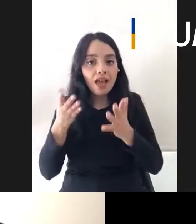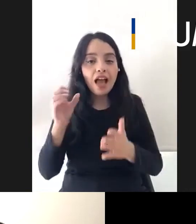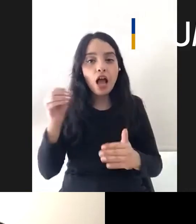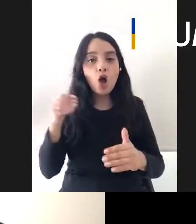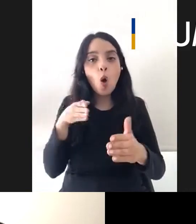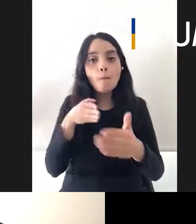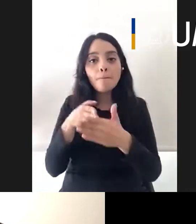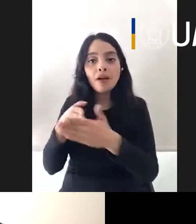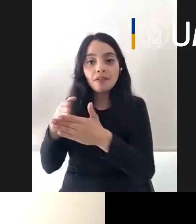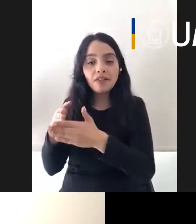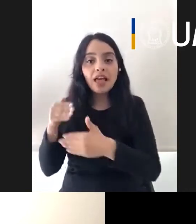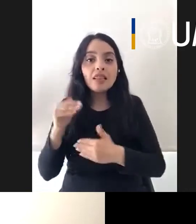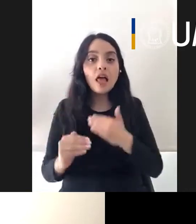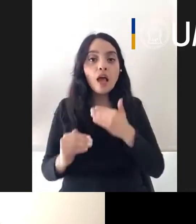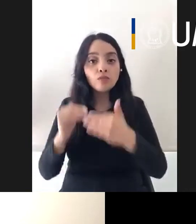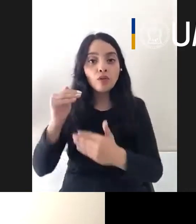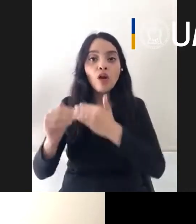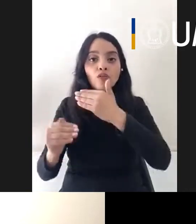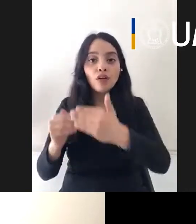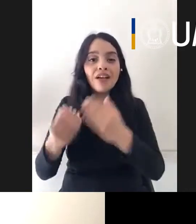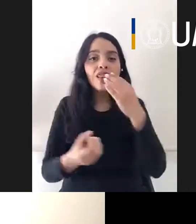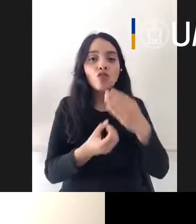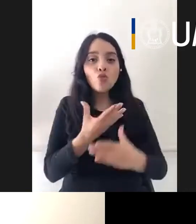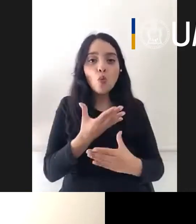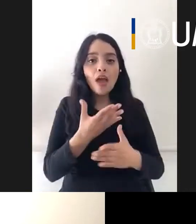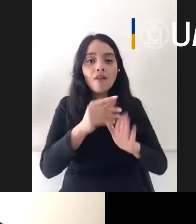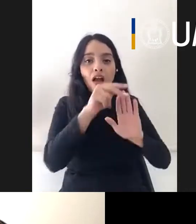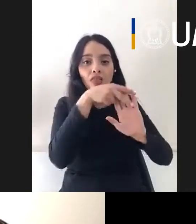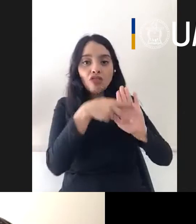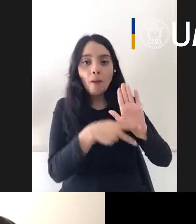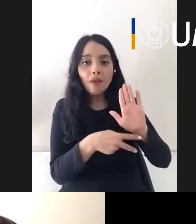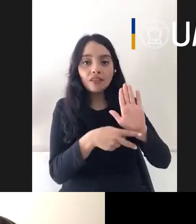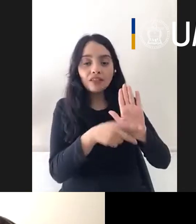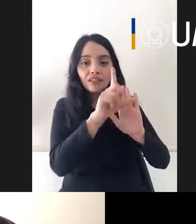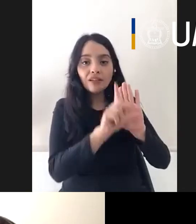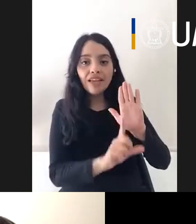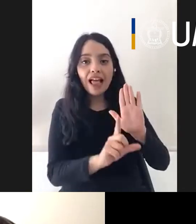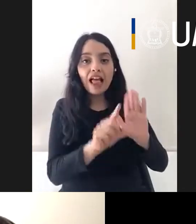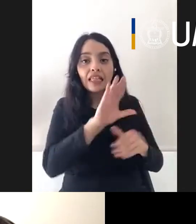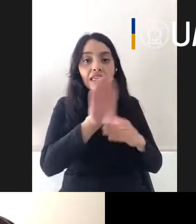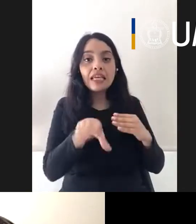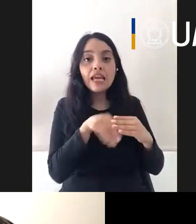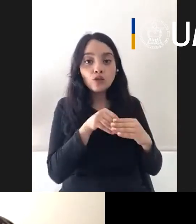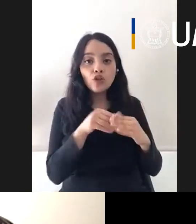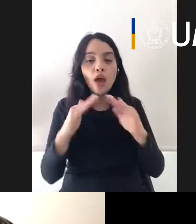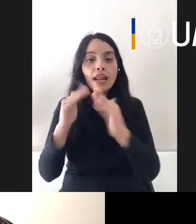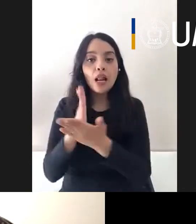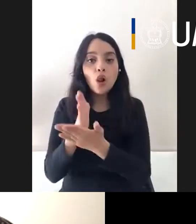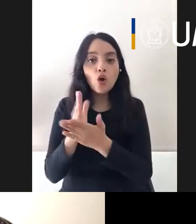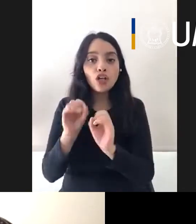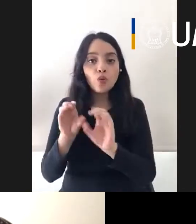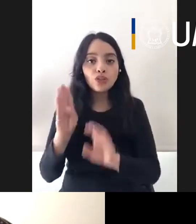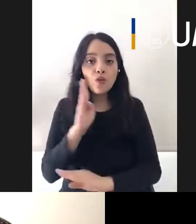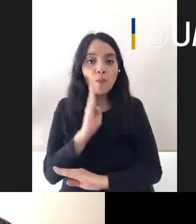en marcha de las nuevas normativas de inclusión en las escuelas básicas del país. Vamos a dejar